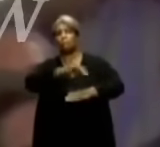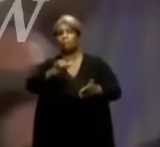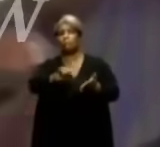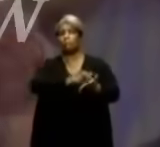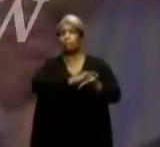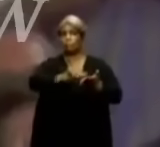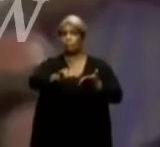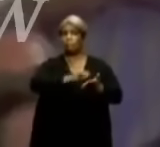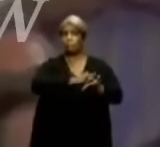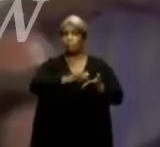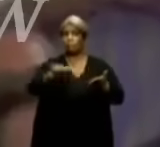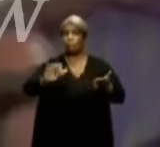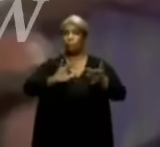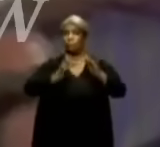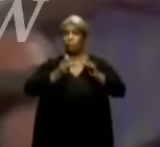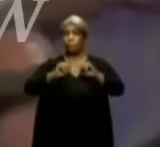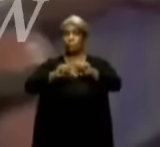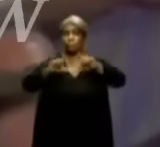portal